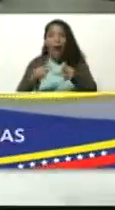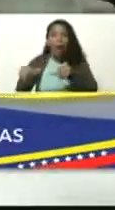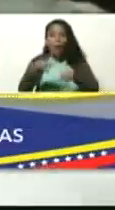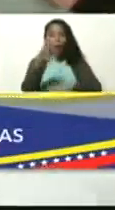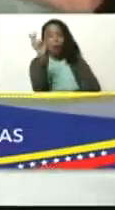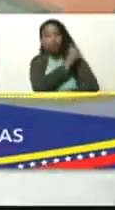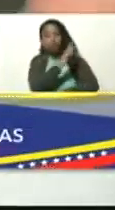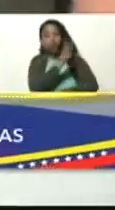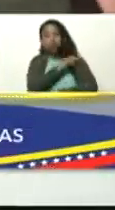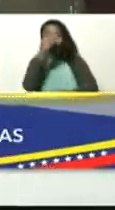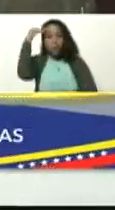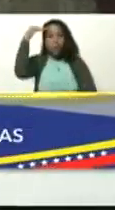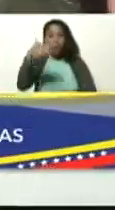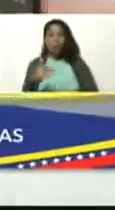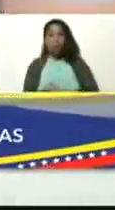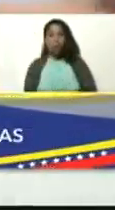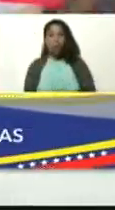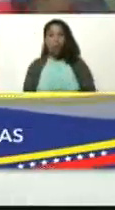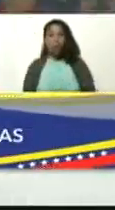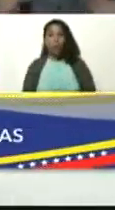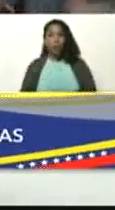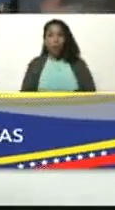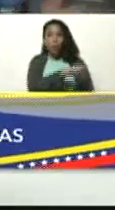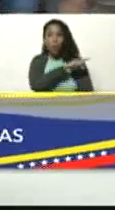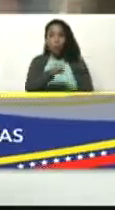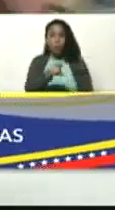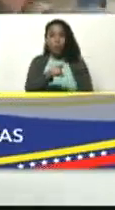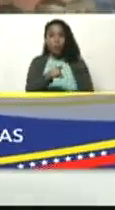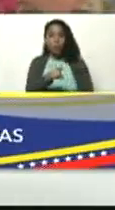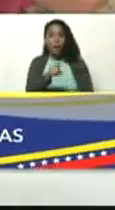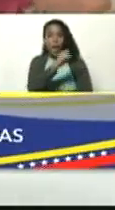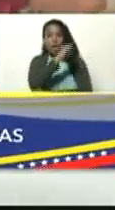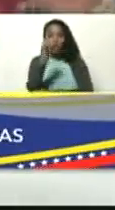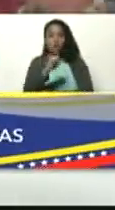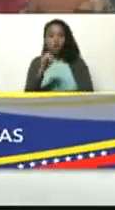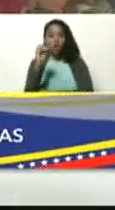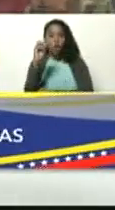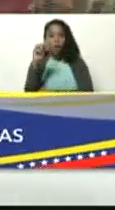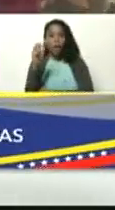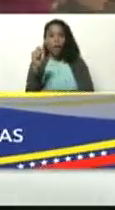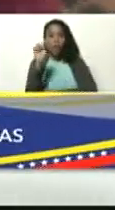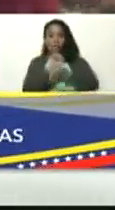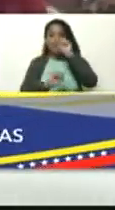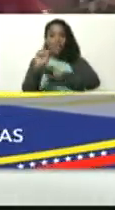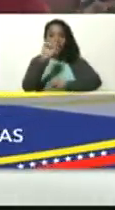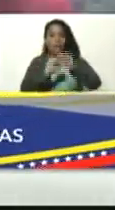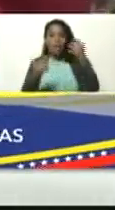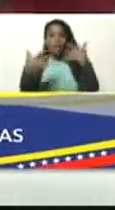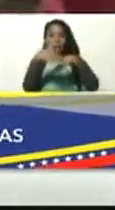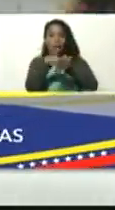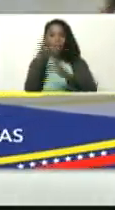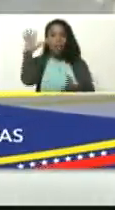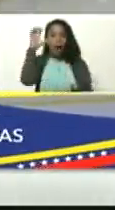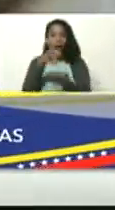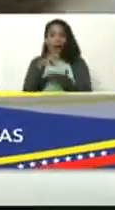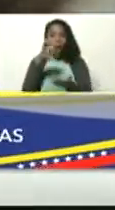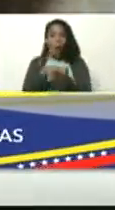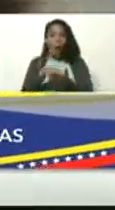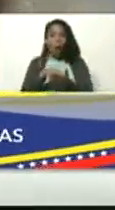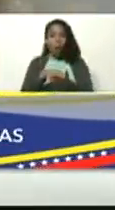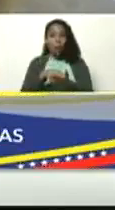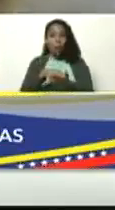general Betancourt, comandante de la zona de defensa integral Aragua, comandante de